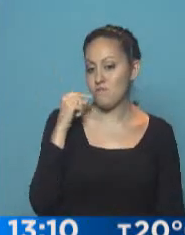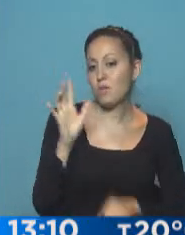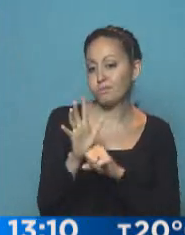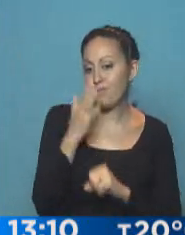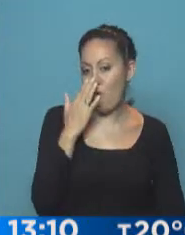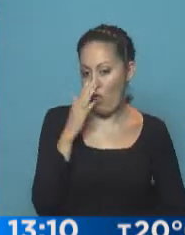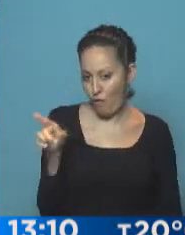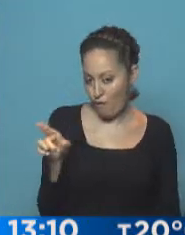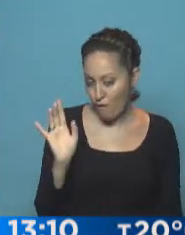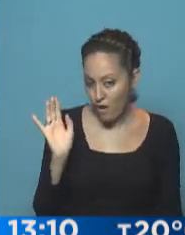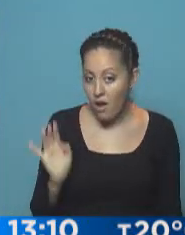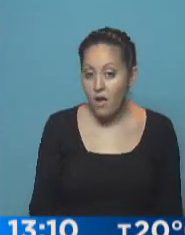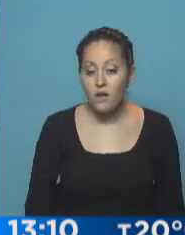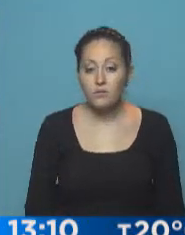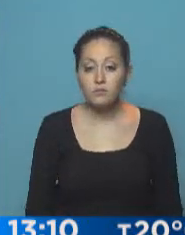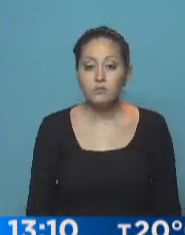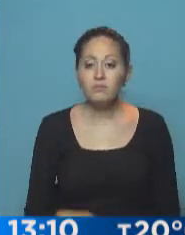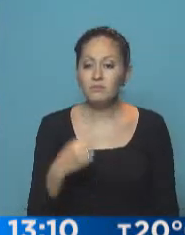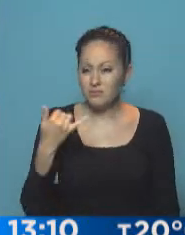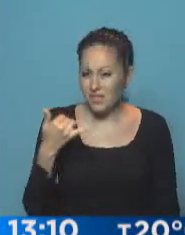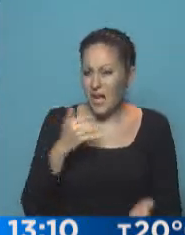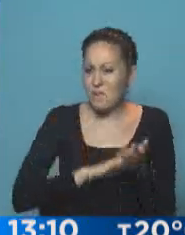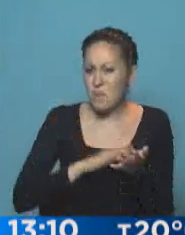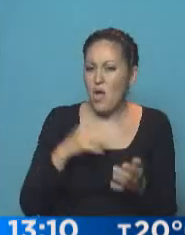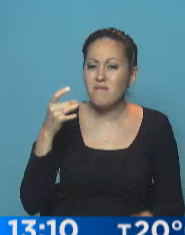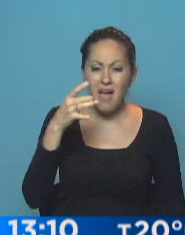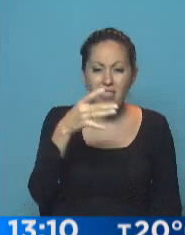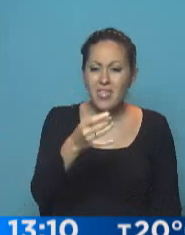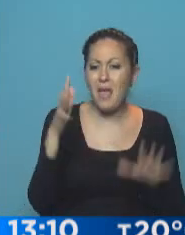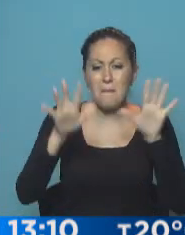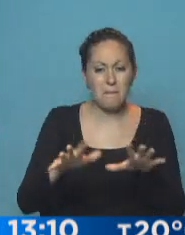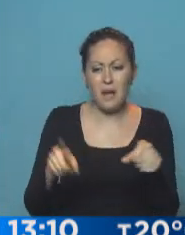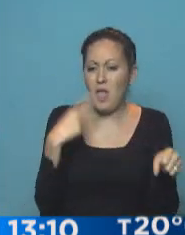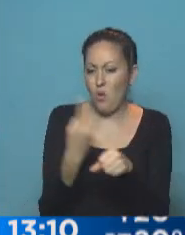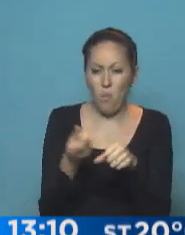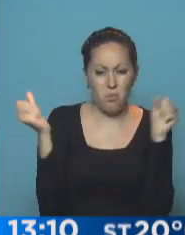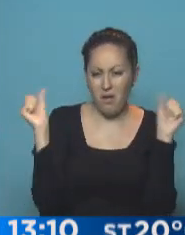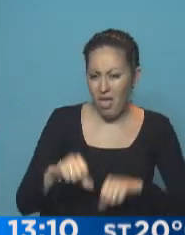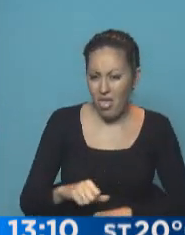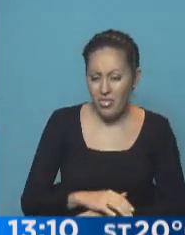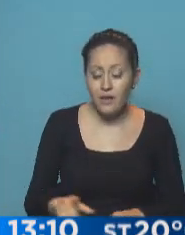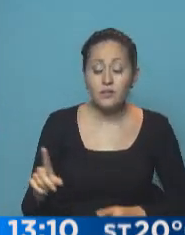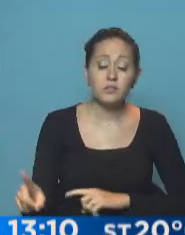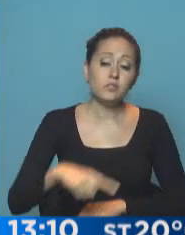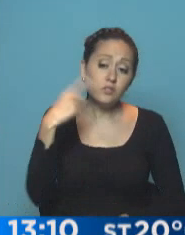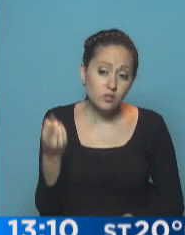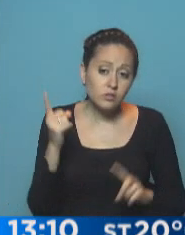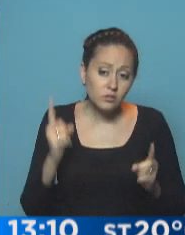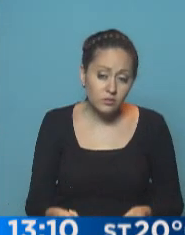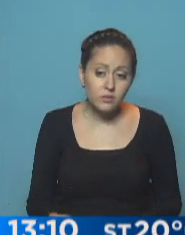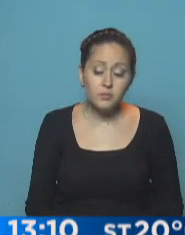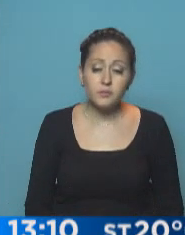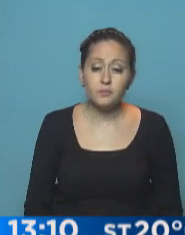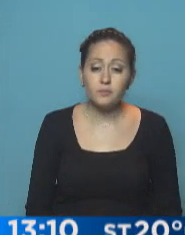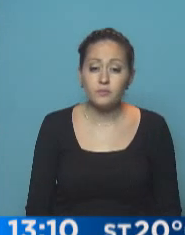Las pericias técnicas que demuestran que ese tren no estaba en condiciones de frenado. Y bueno, y por el otro lado, todo el desaguisado